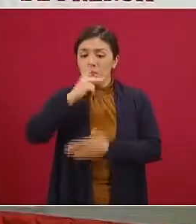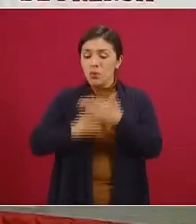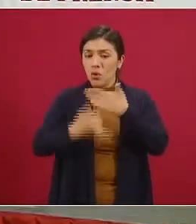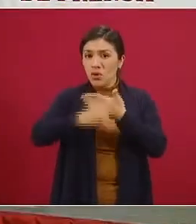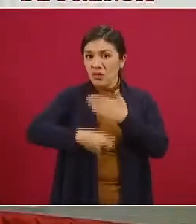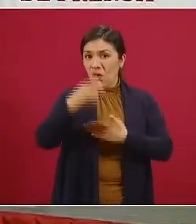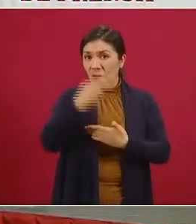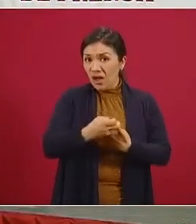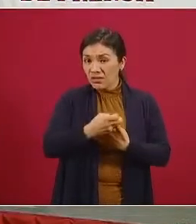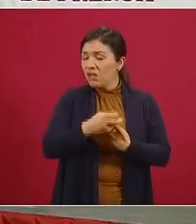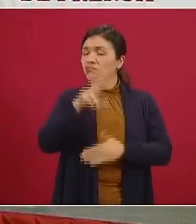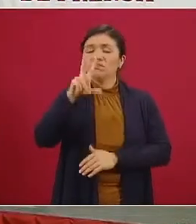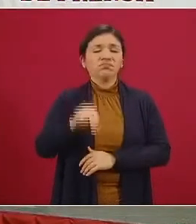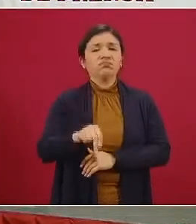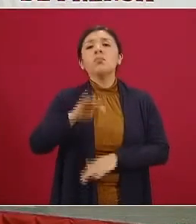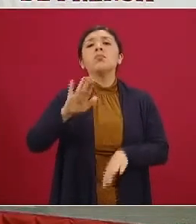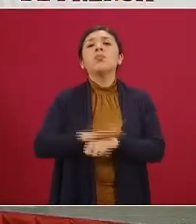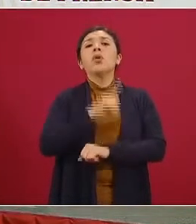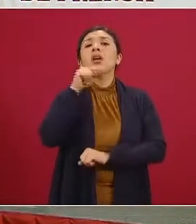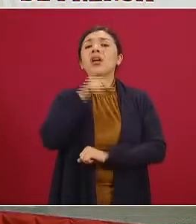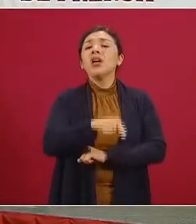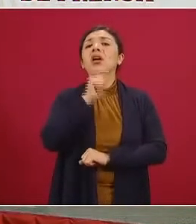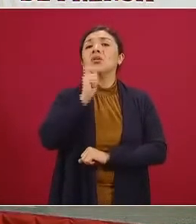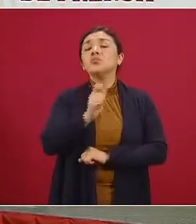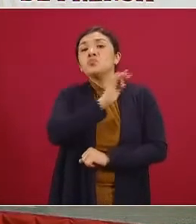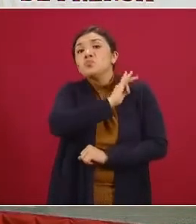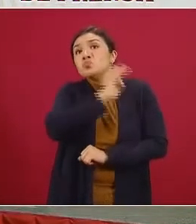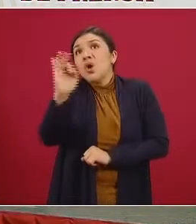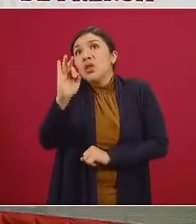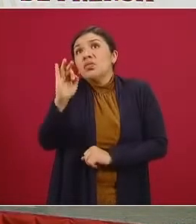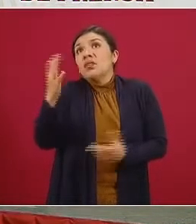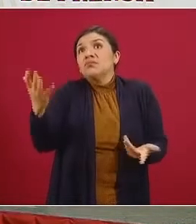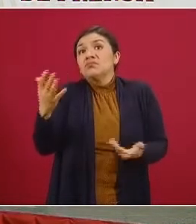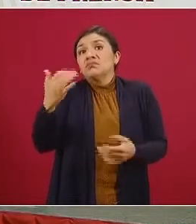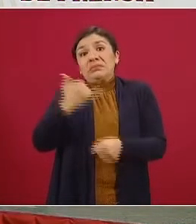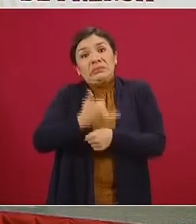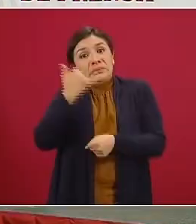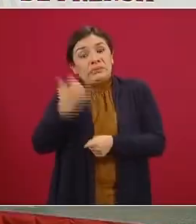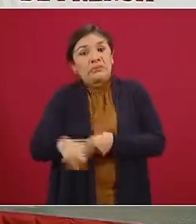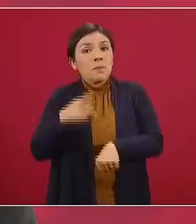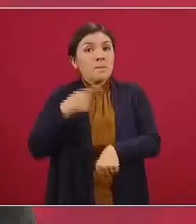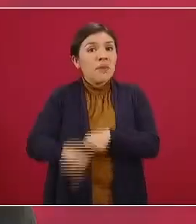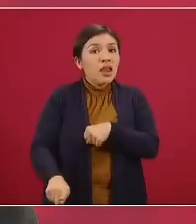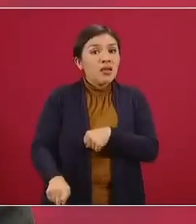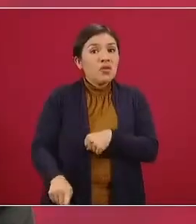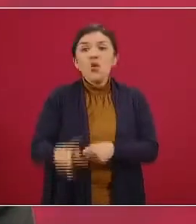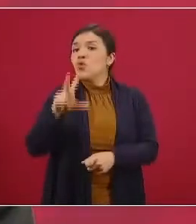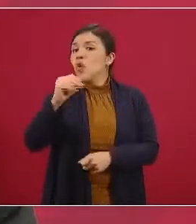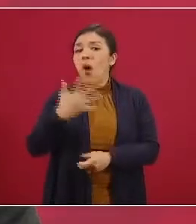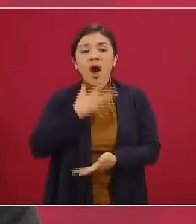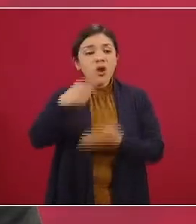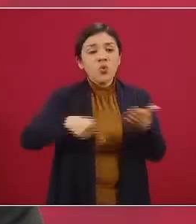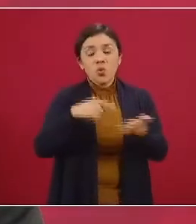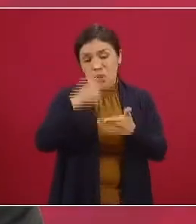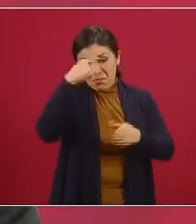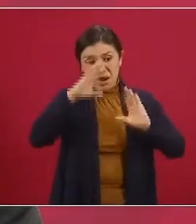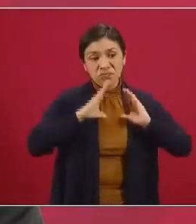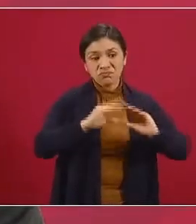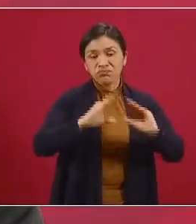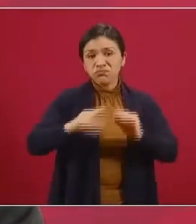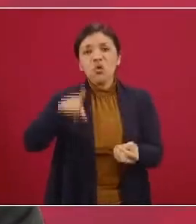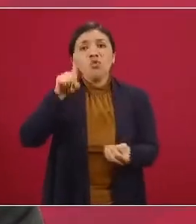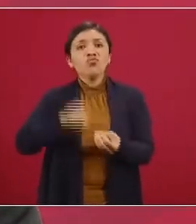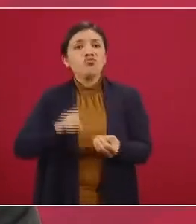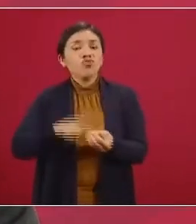proyecto porque es un proyecto que podría ser riesgoso, que no hay suficientes espacios para la formación de